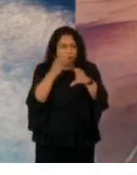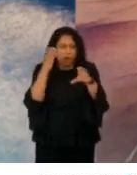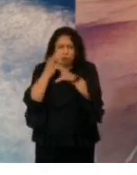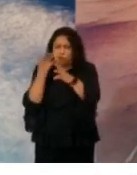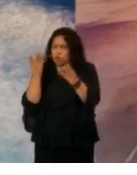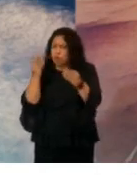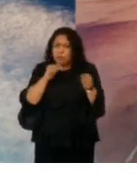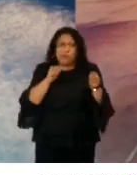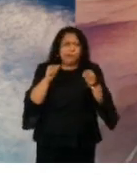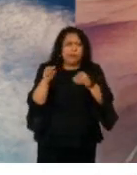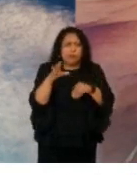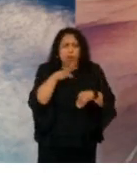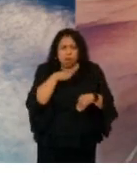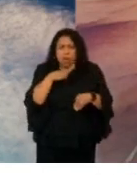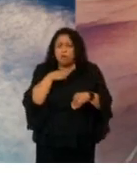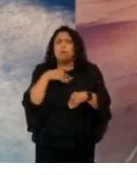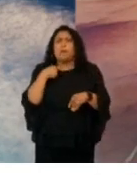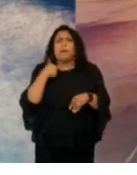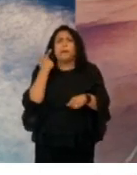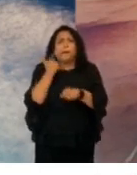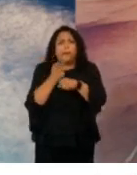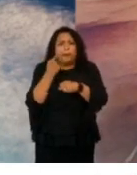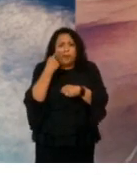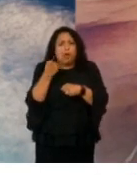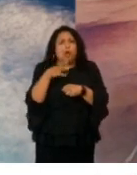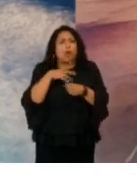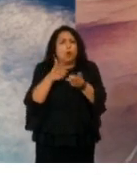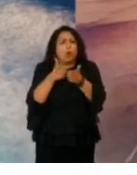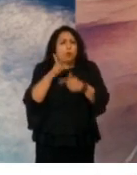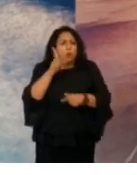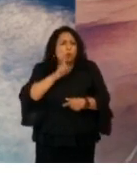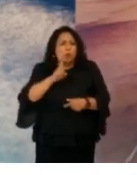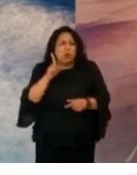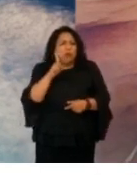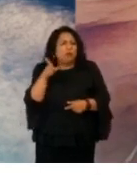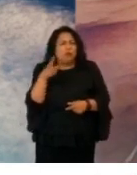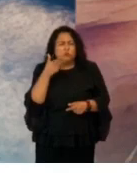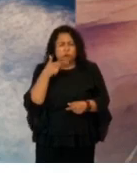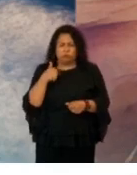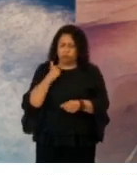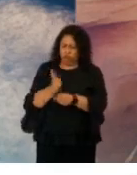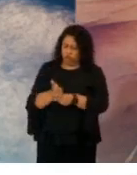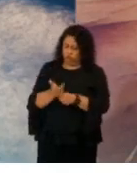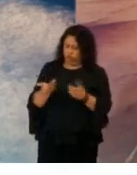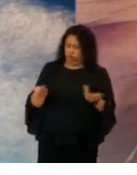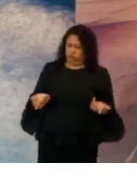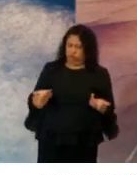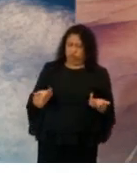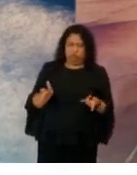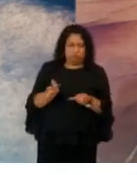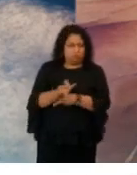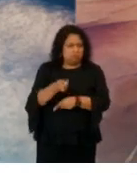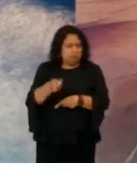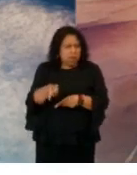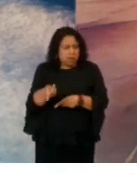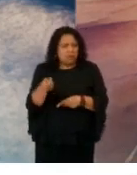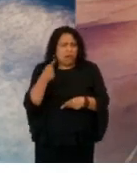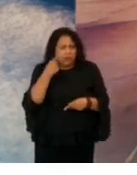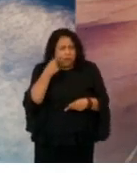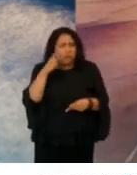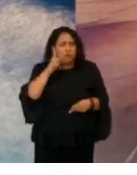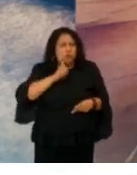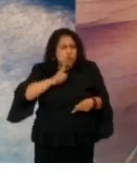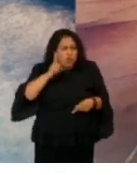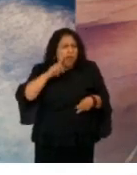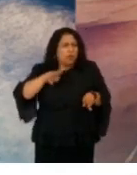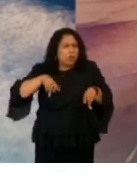a movilizarse y se dieron cuenta de que había un grupo importante de mujeres que no lo usaba. Dijeron, uy, pero ¿qué pasa si normalmente las mujeres son este